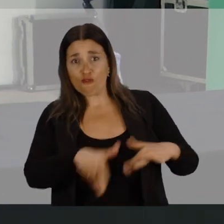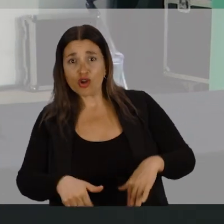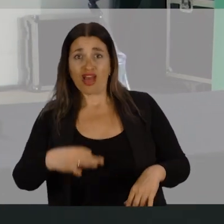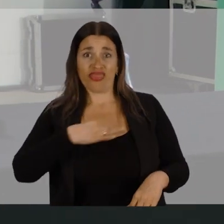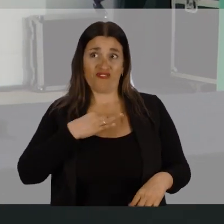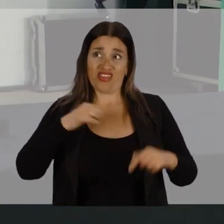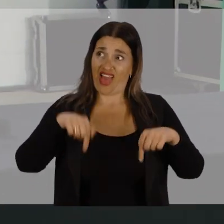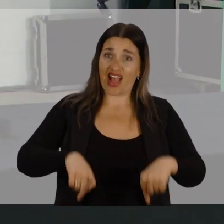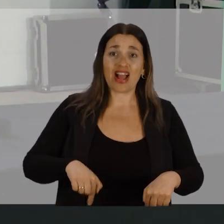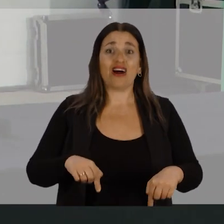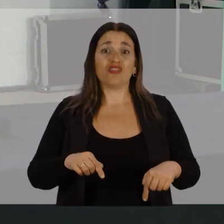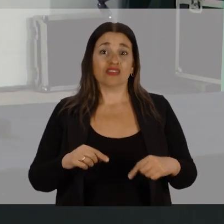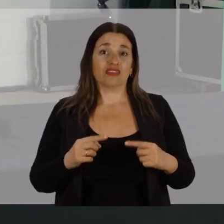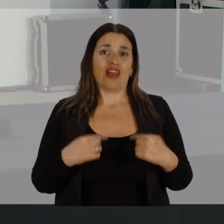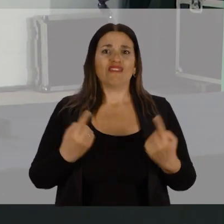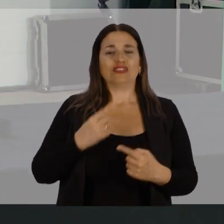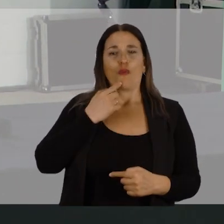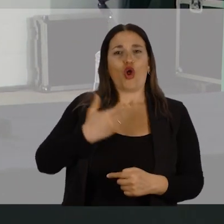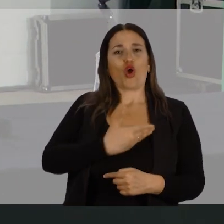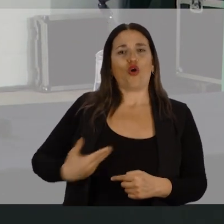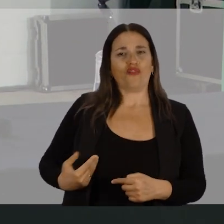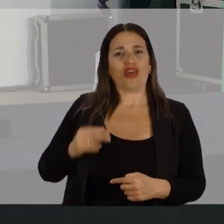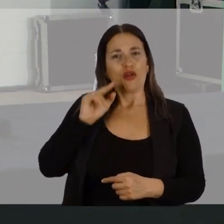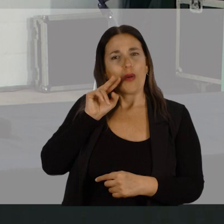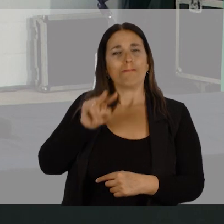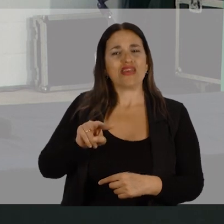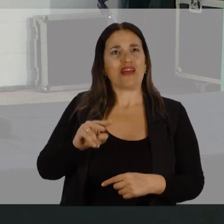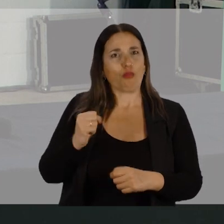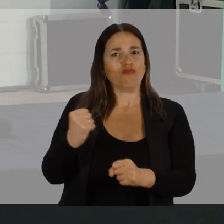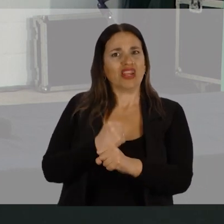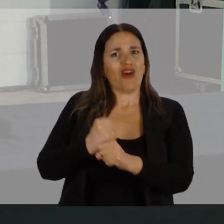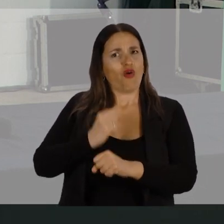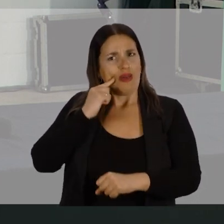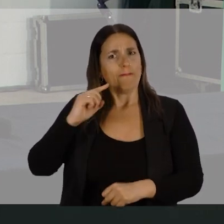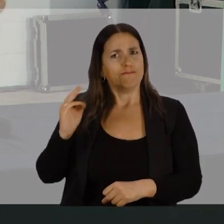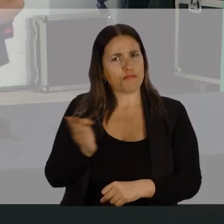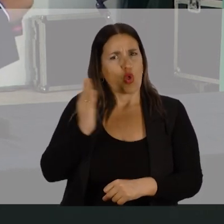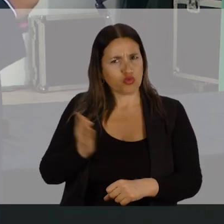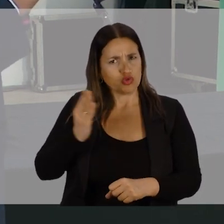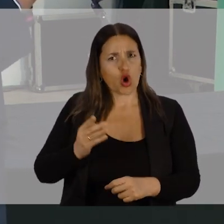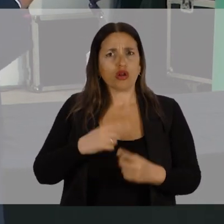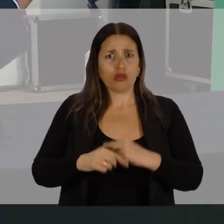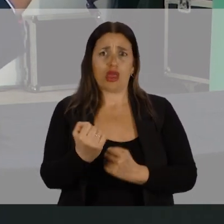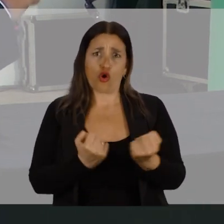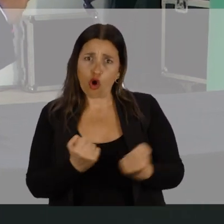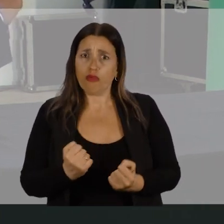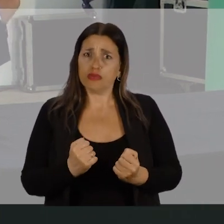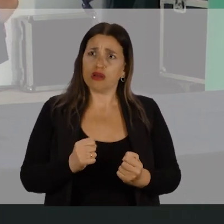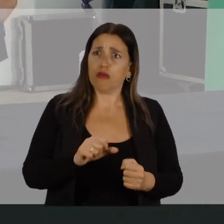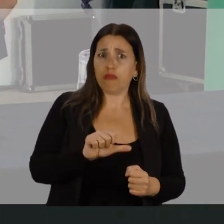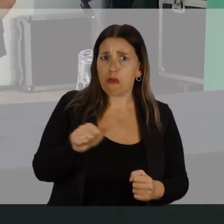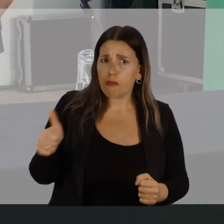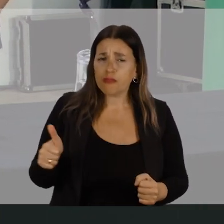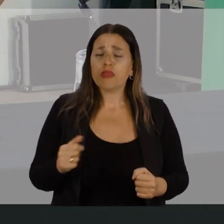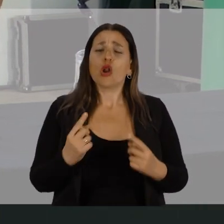en esta forma de vida, que a veces desde los ojos del gobierno se la mira como una actividad productiva, como una actividad